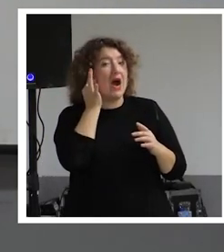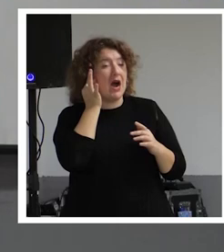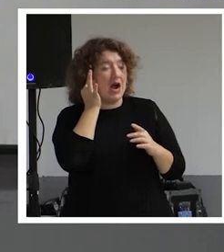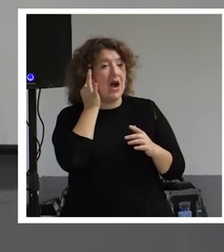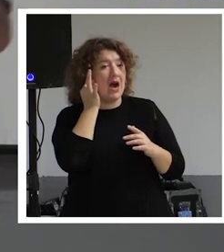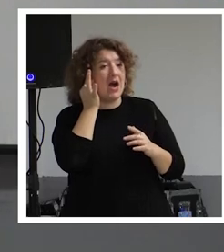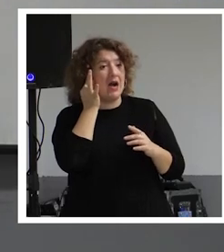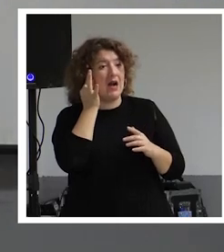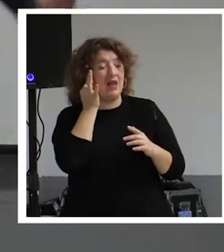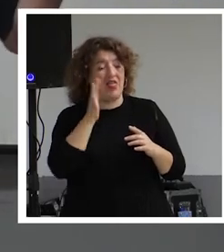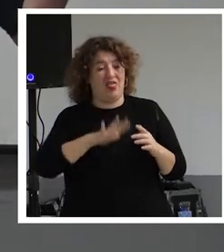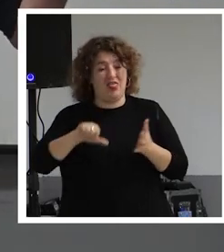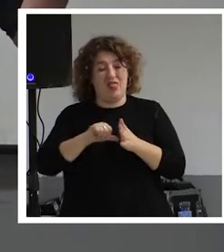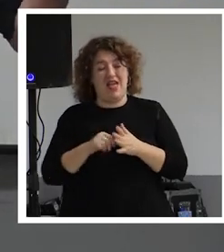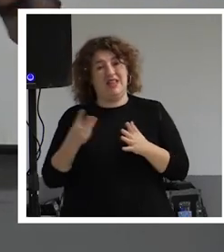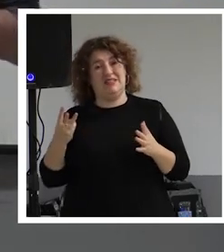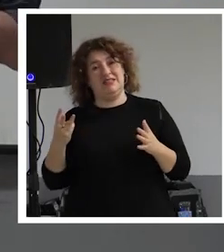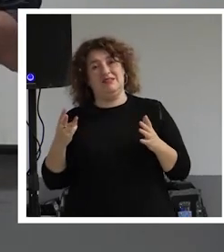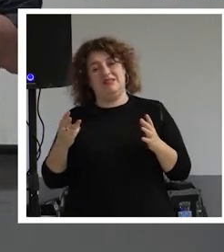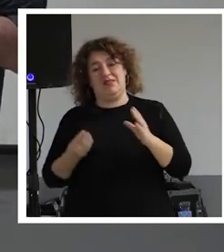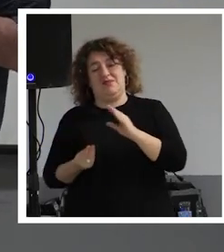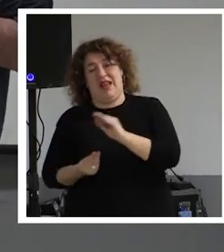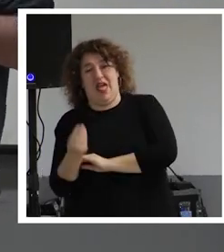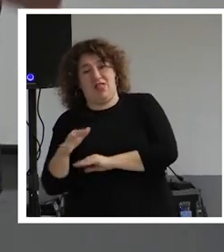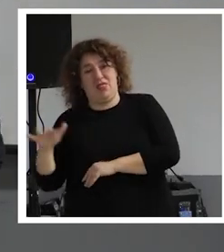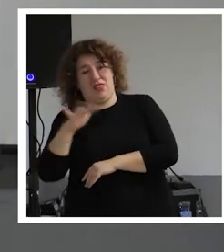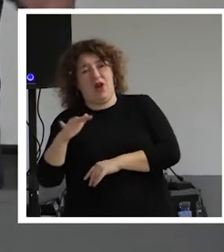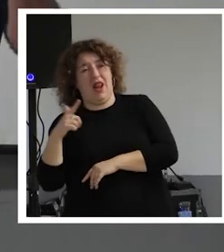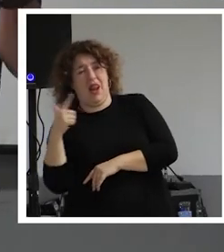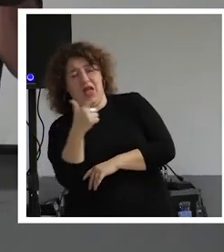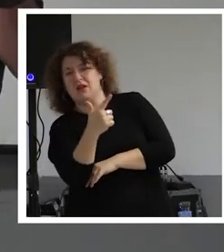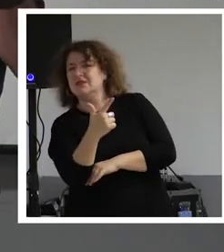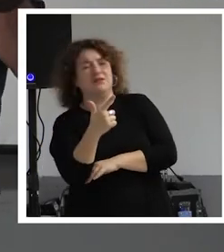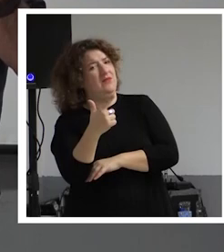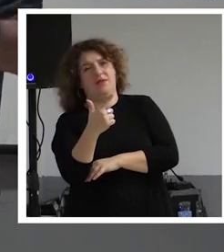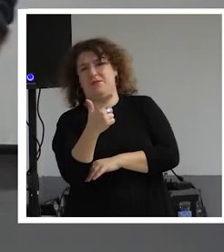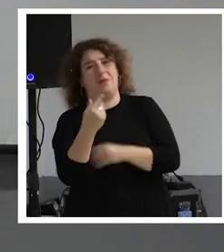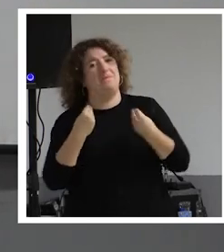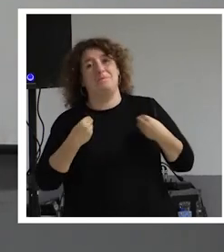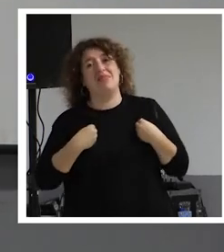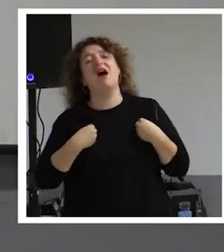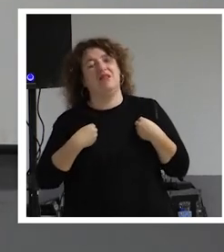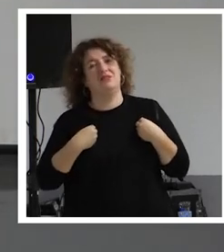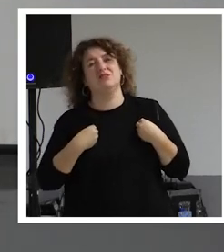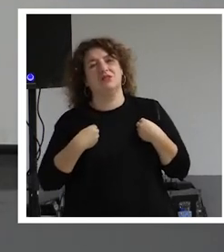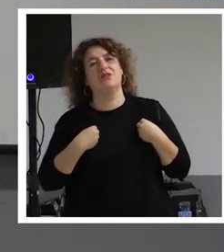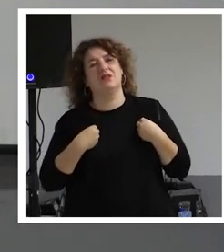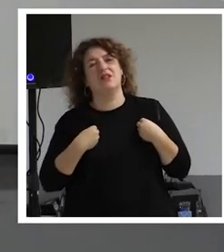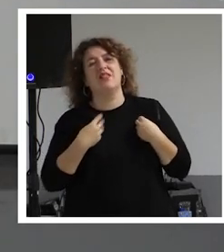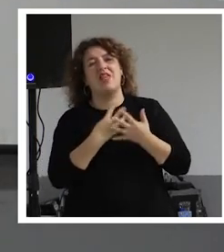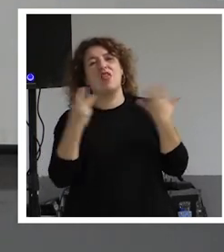en nuestro país que queda 10.000 kilómetros de acá en la ciudad donde yo vivo que queda 10.500 kilómetros si una mujer